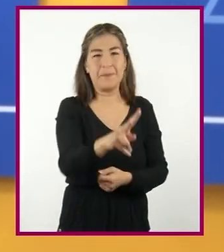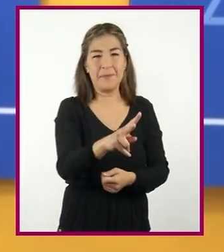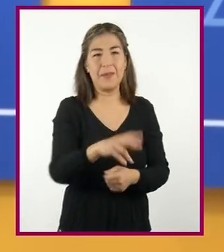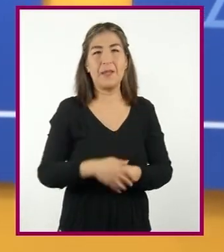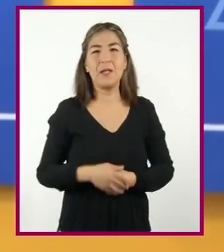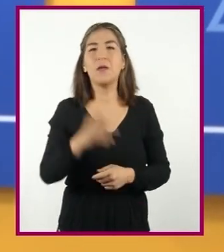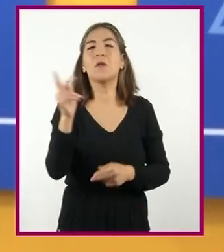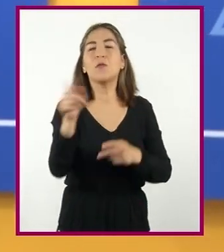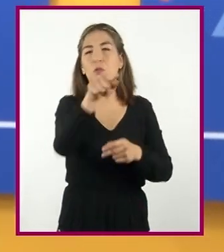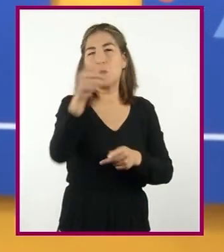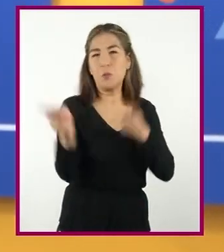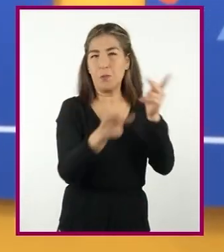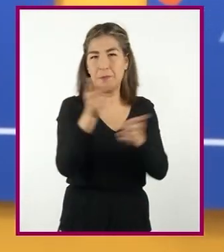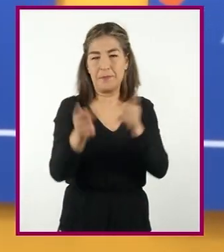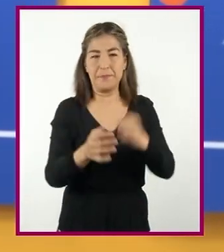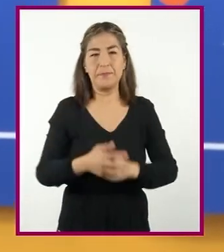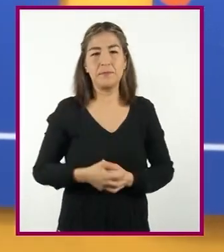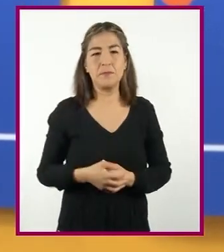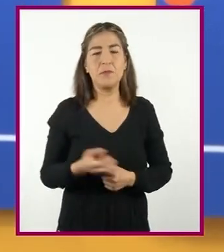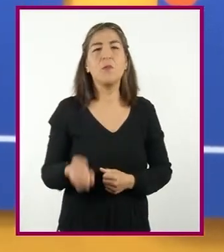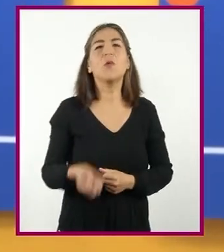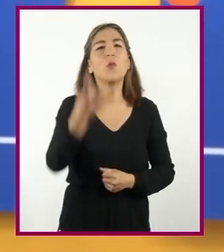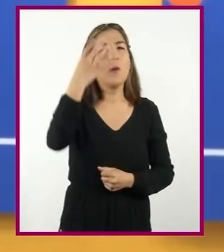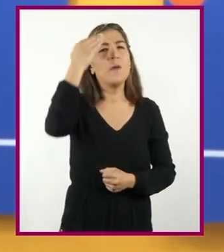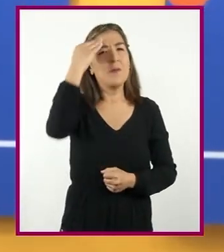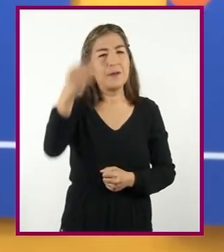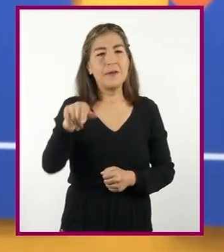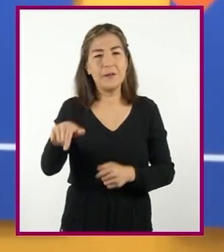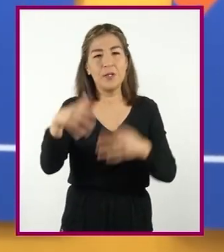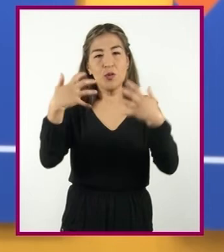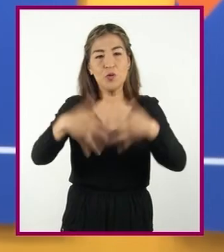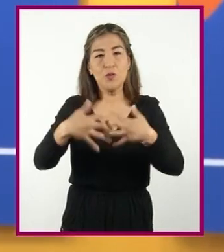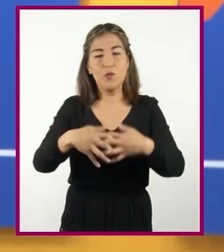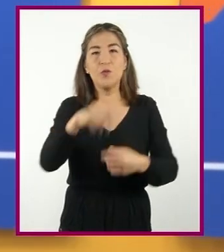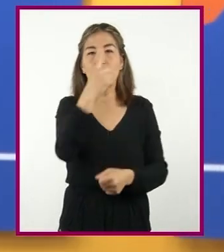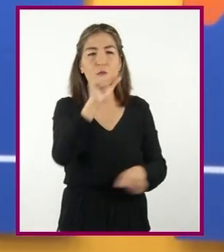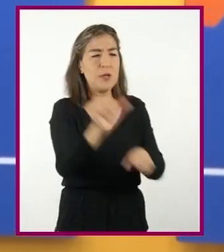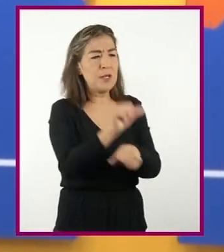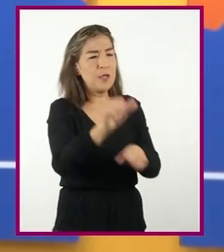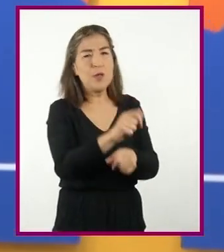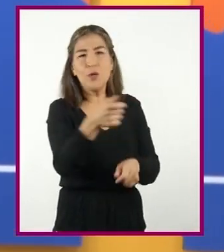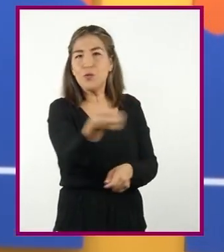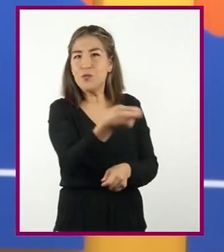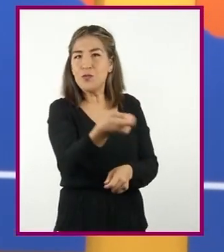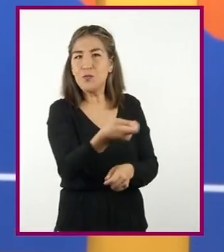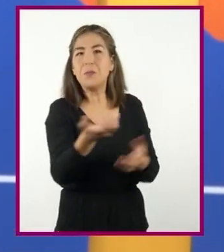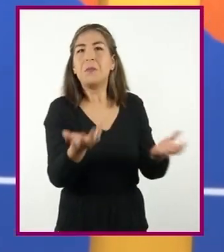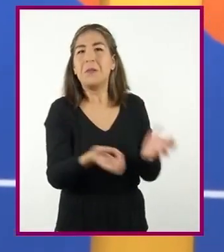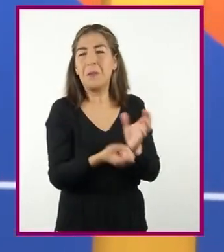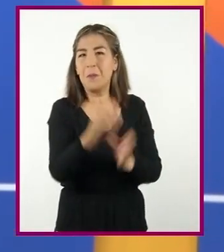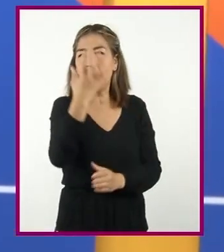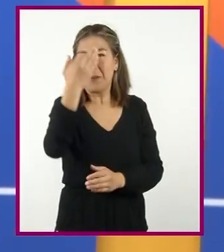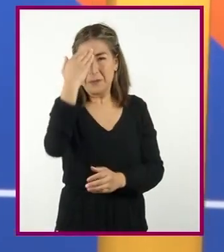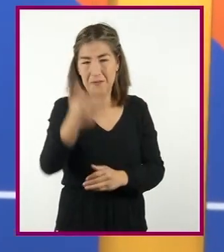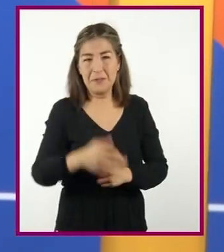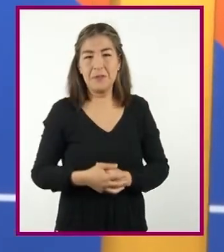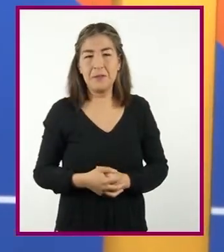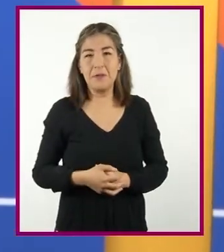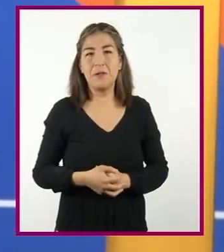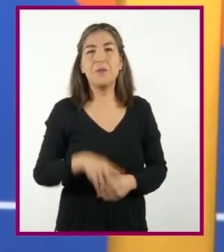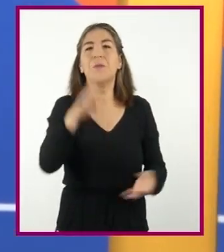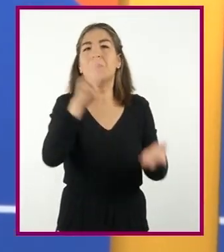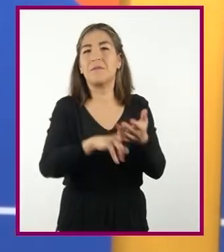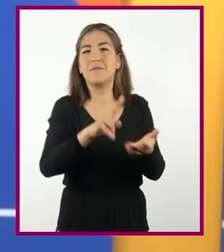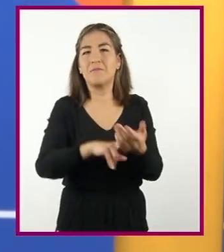siguientes cuestionamientos. ¿Cuánto tiempo tarda la máquina en pintar un automóvil? ¿Cuál es la constante de